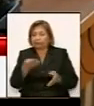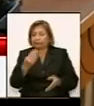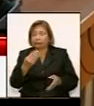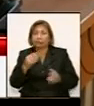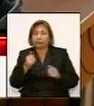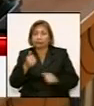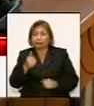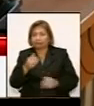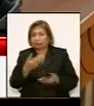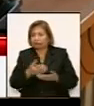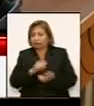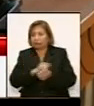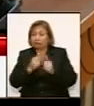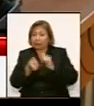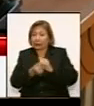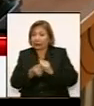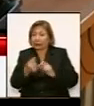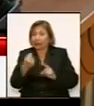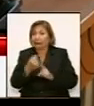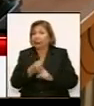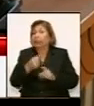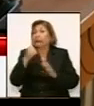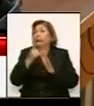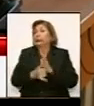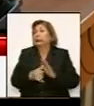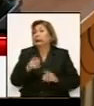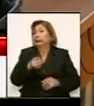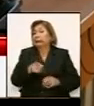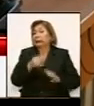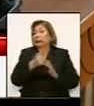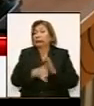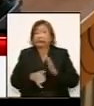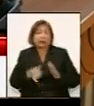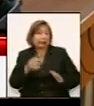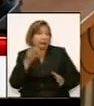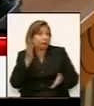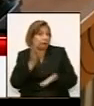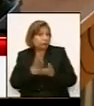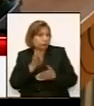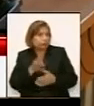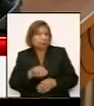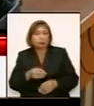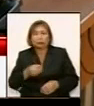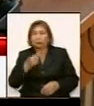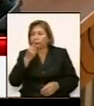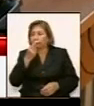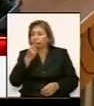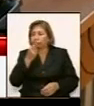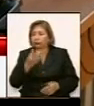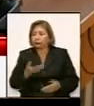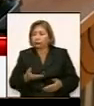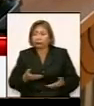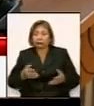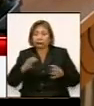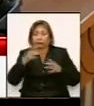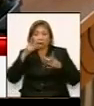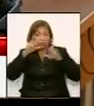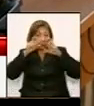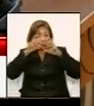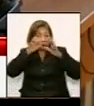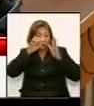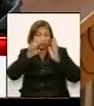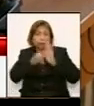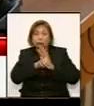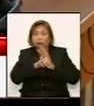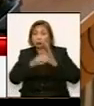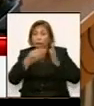ya finalmente convierte en delito al acoso, al acoso sexual, chantaje sexual y la difusión de imágenes íntimas sin